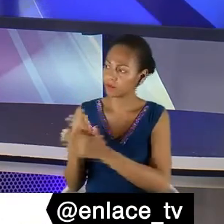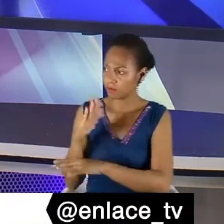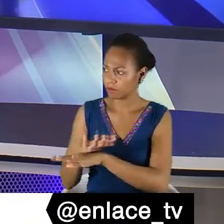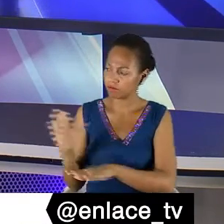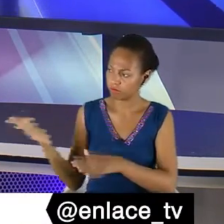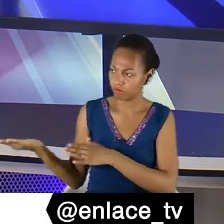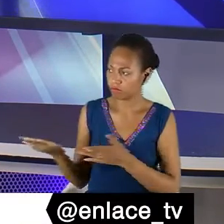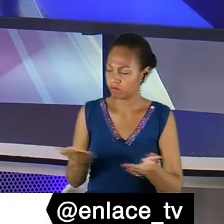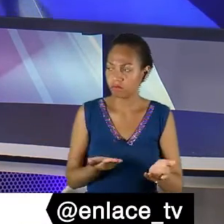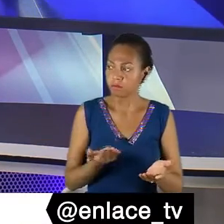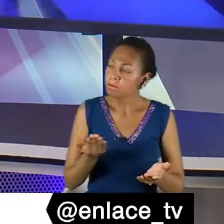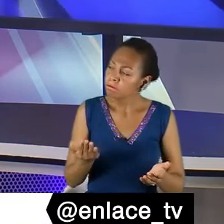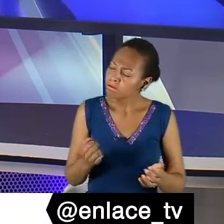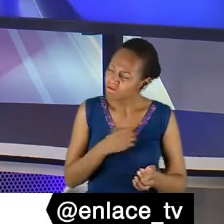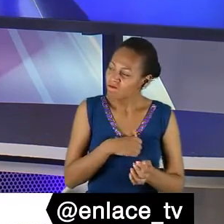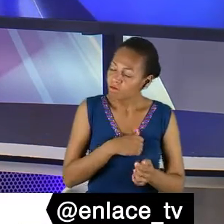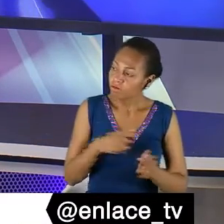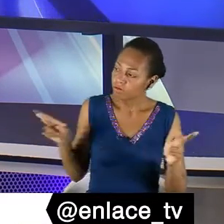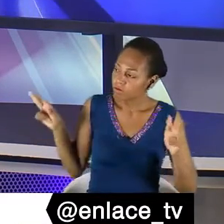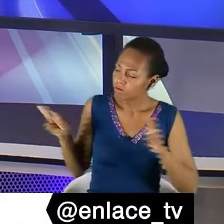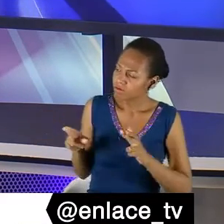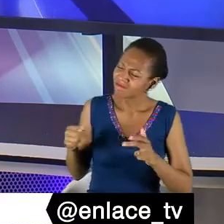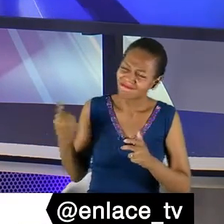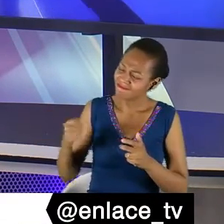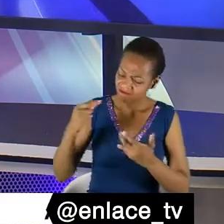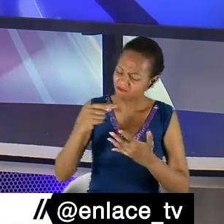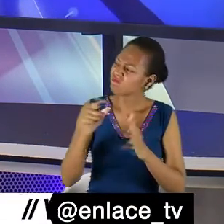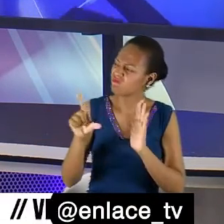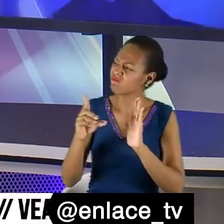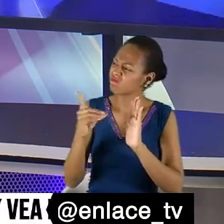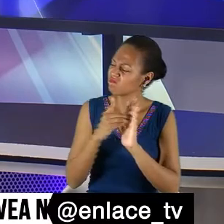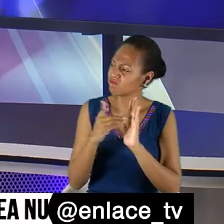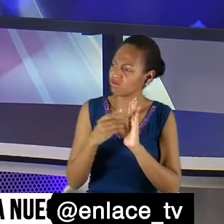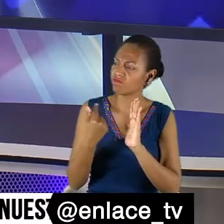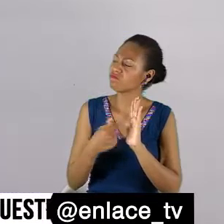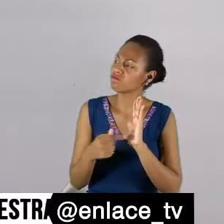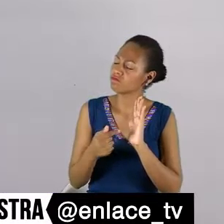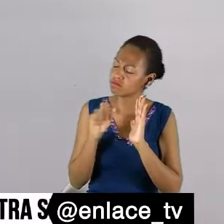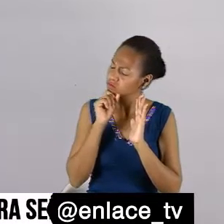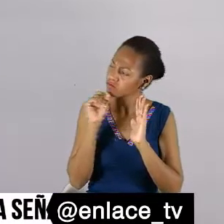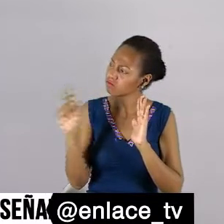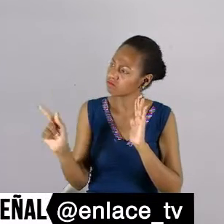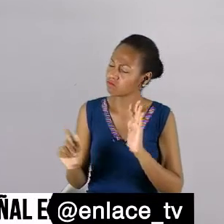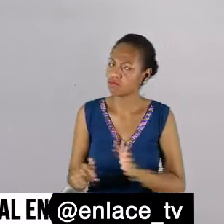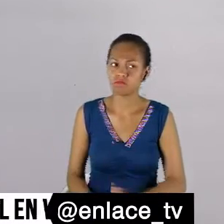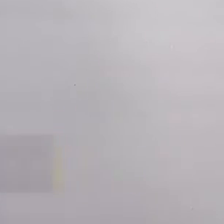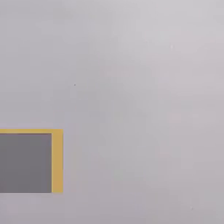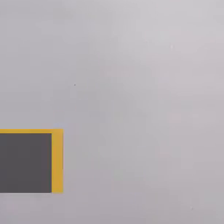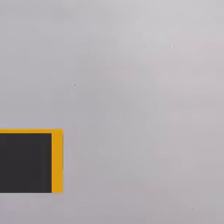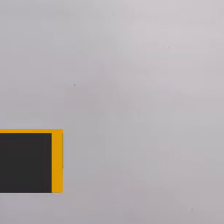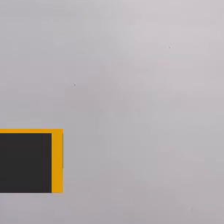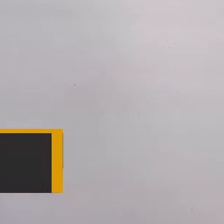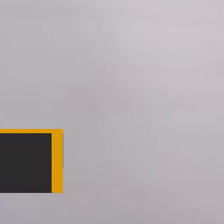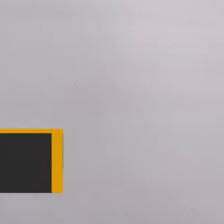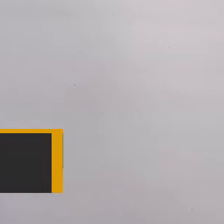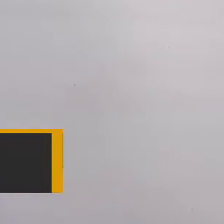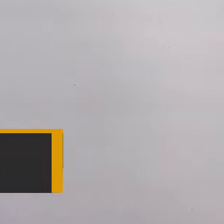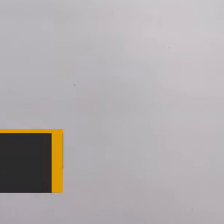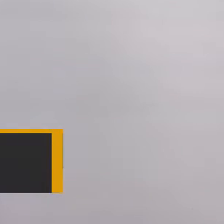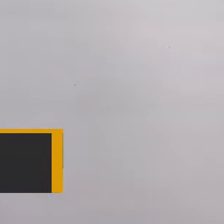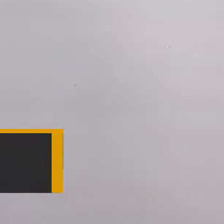y en forma resumida, ¿cuáles son algunas de las características de esta normatividad? Buenas tardes, Yanis, buenas tardes a toda